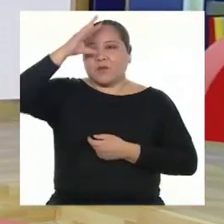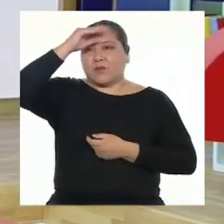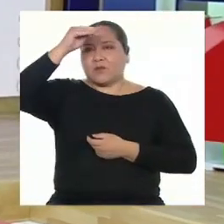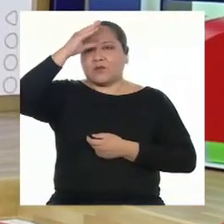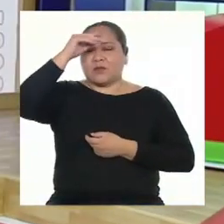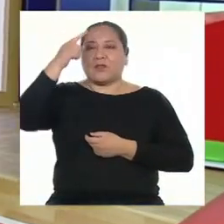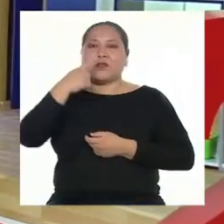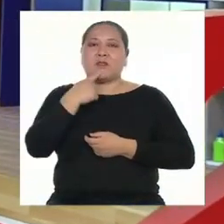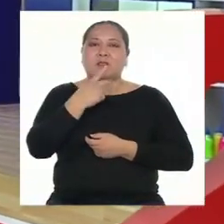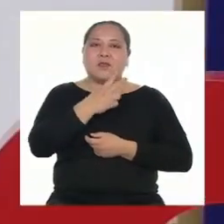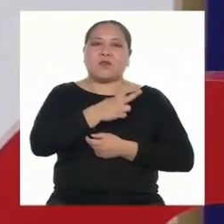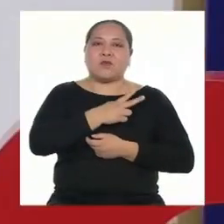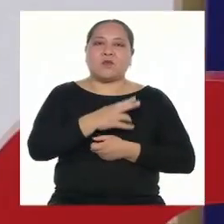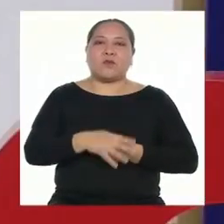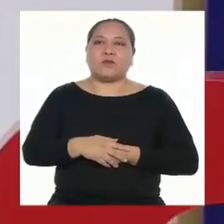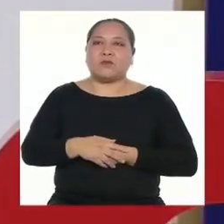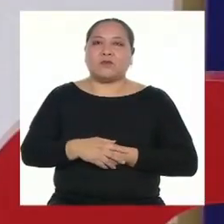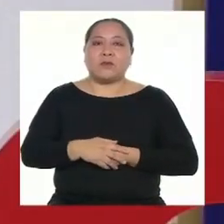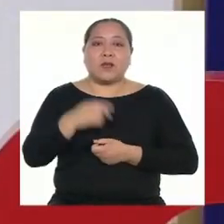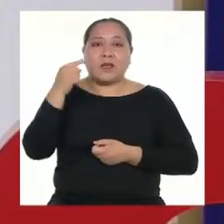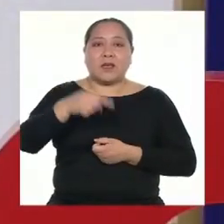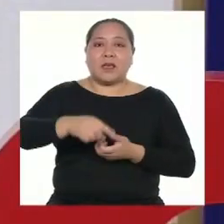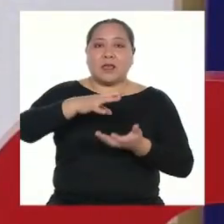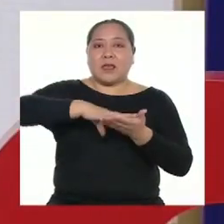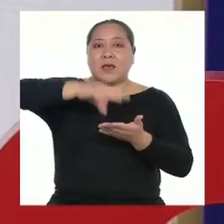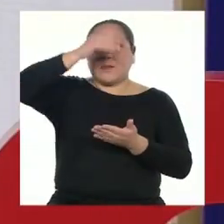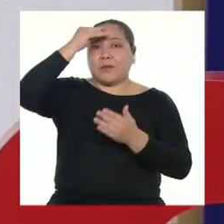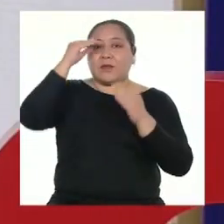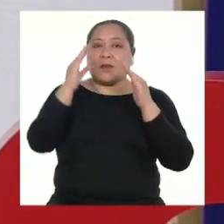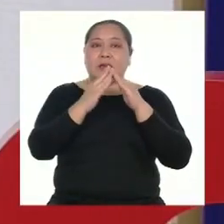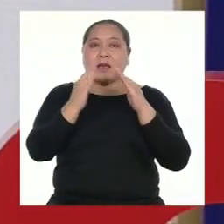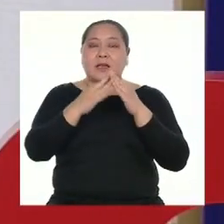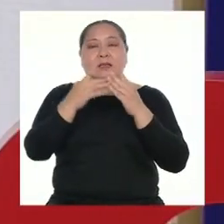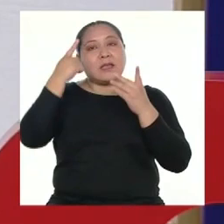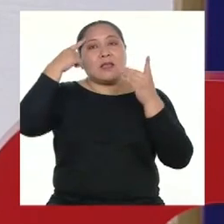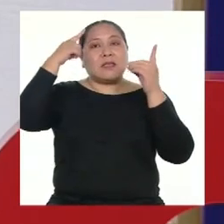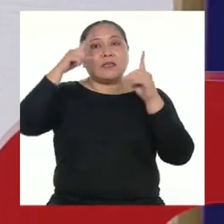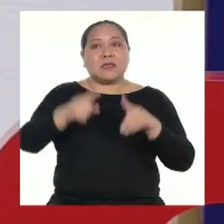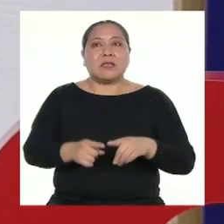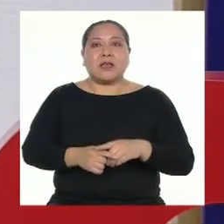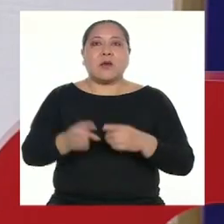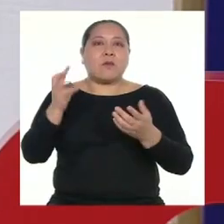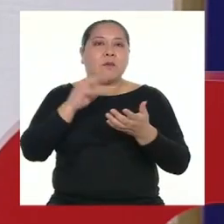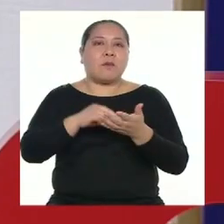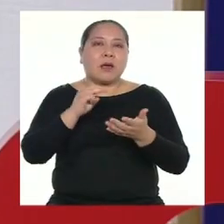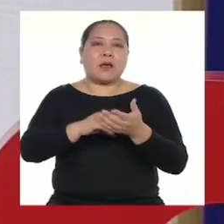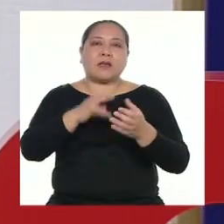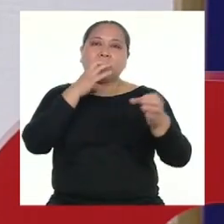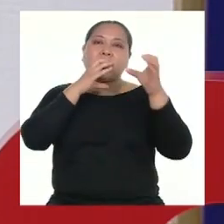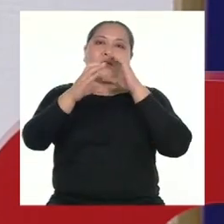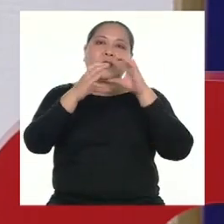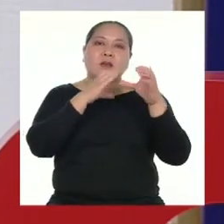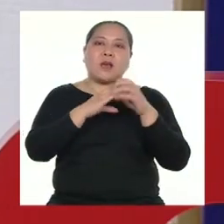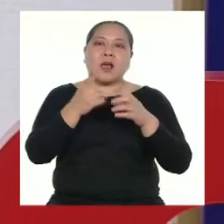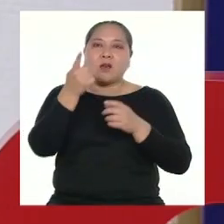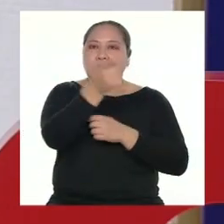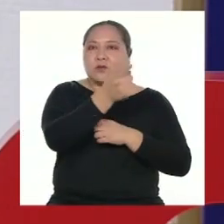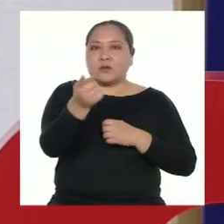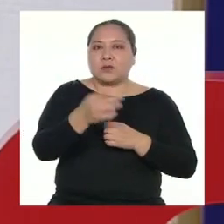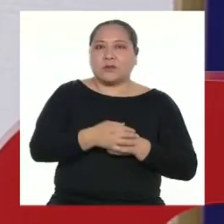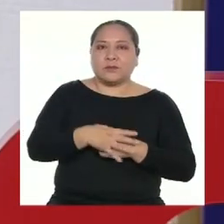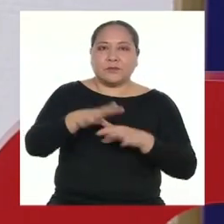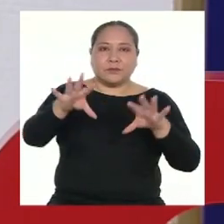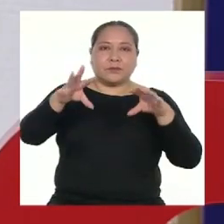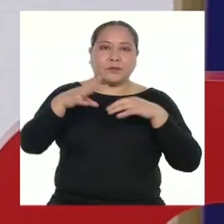de segundo de secundaria. En Aprendo en Casa decidimos que queremos estar más comunicados con ustedes para recibir todas